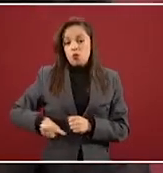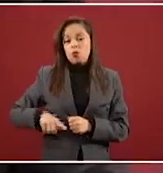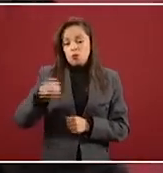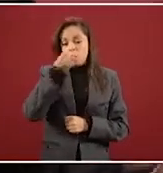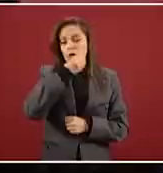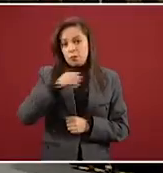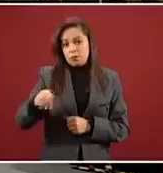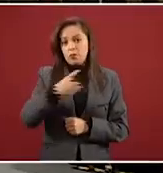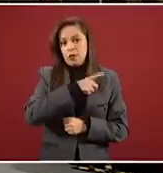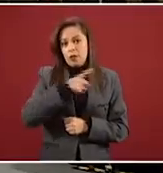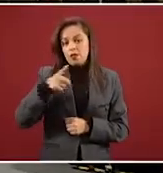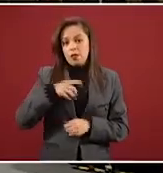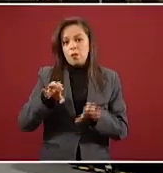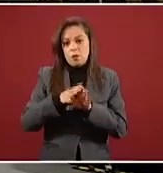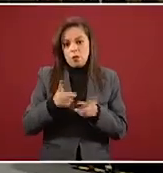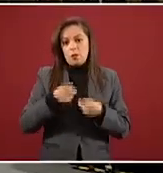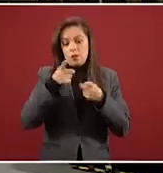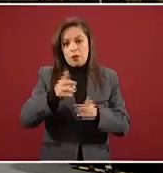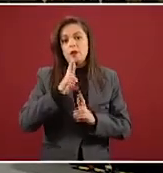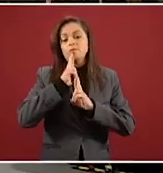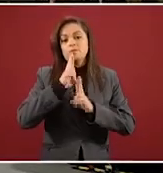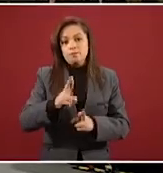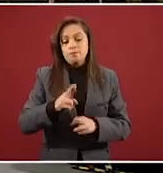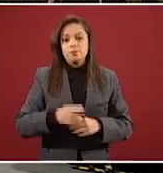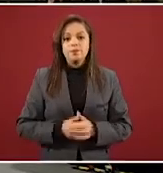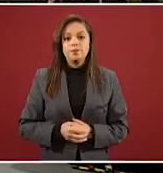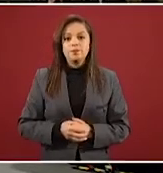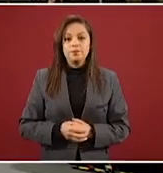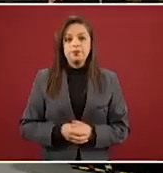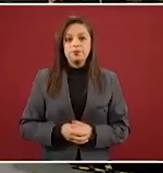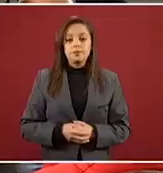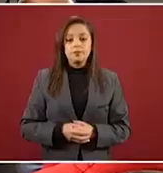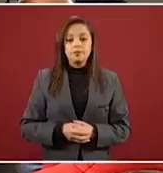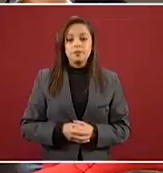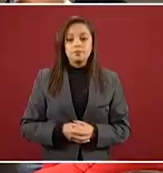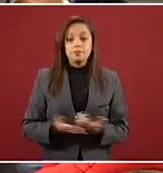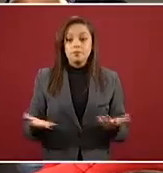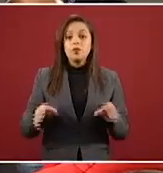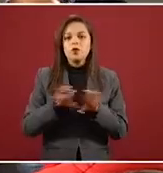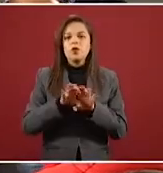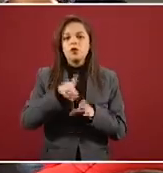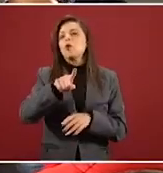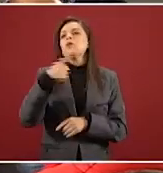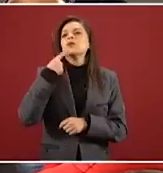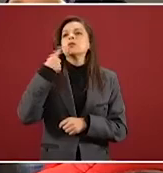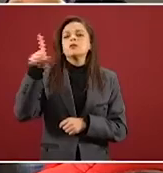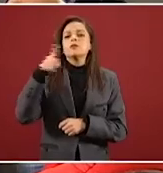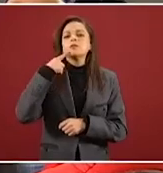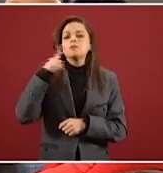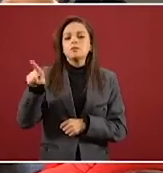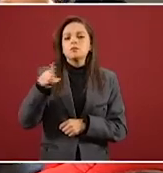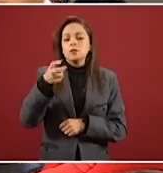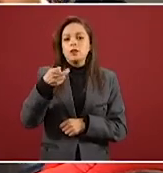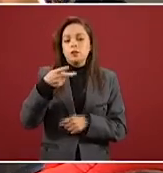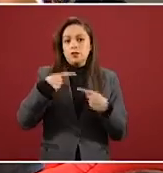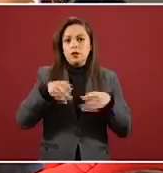no sé cómo están las demandas sobre trabajadores. Sí, se